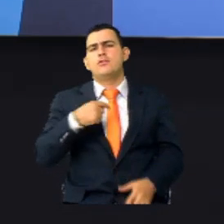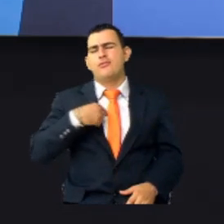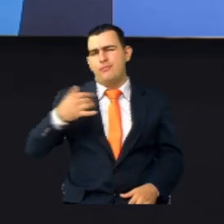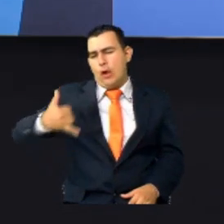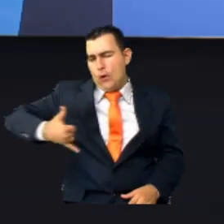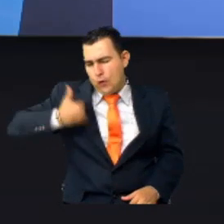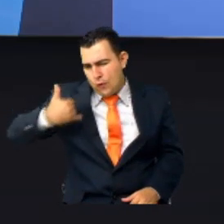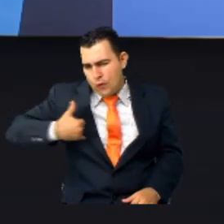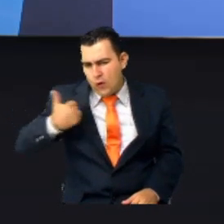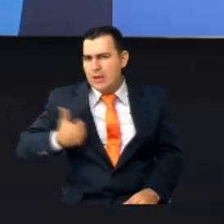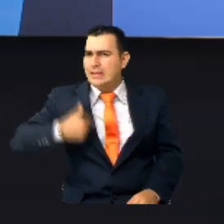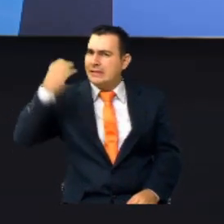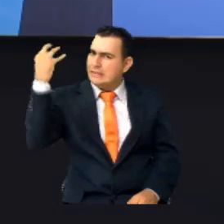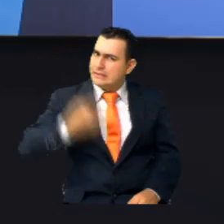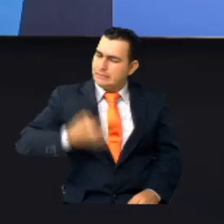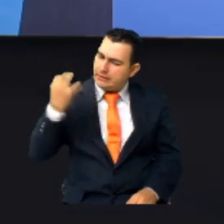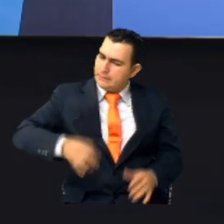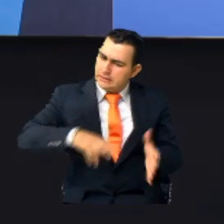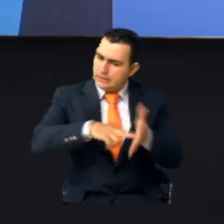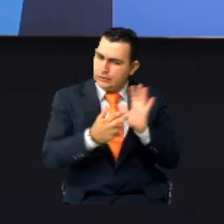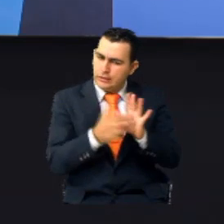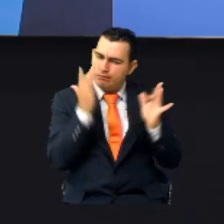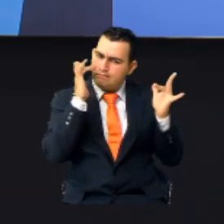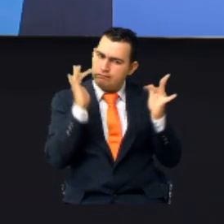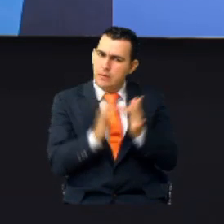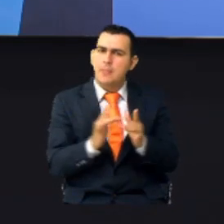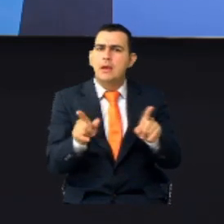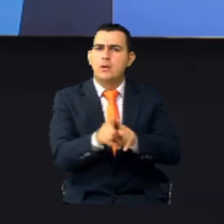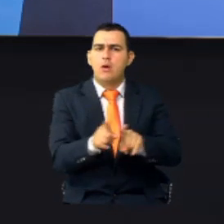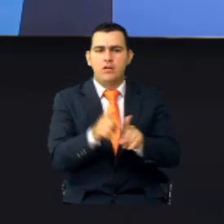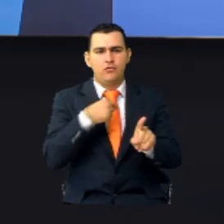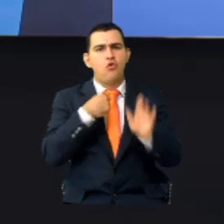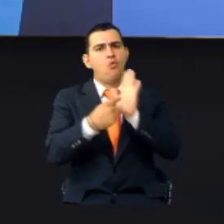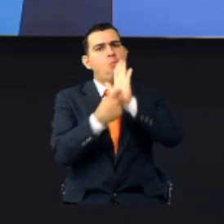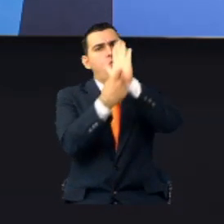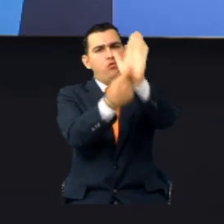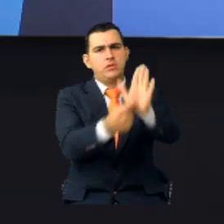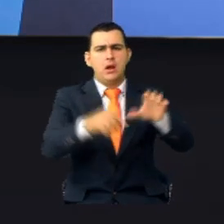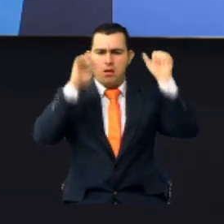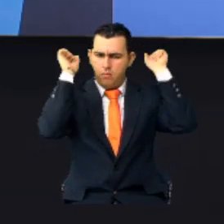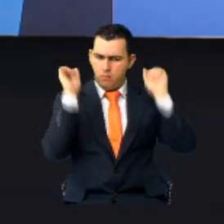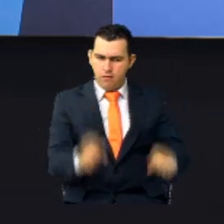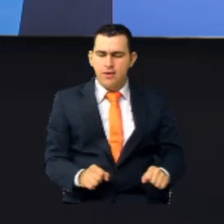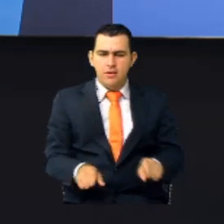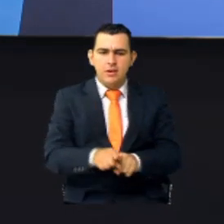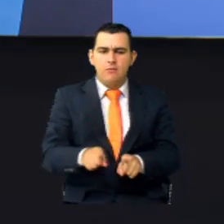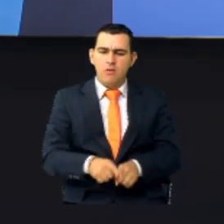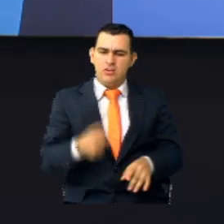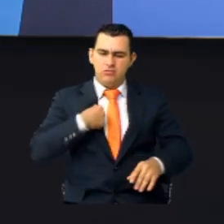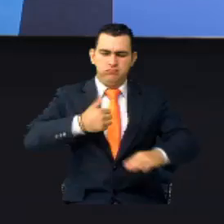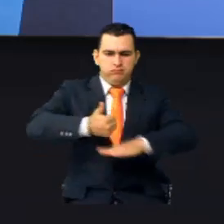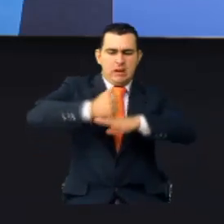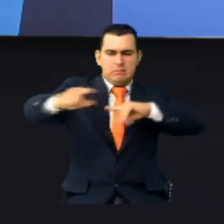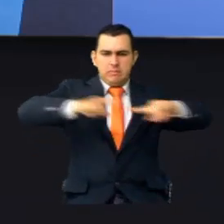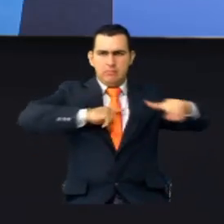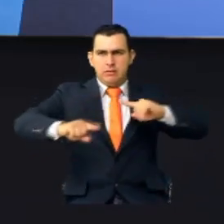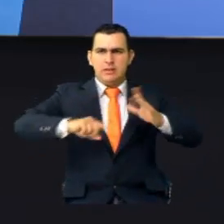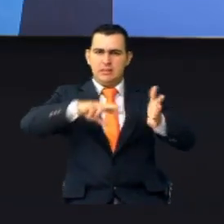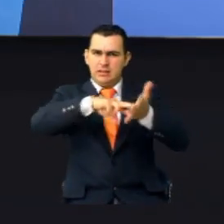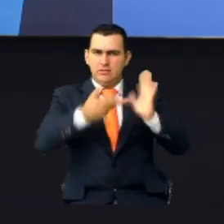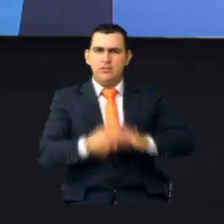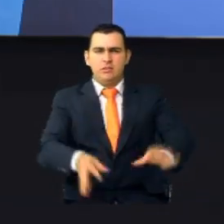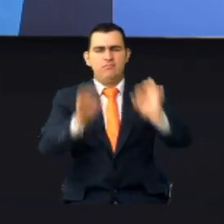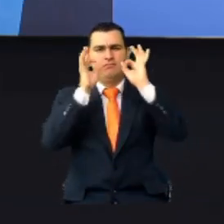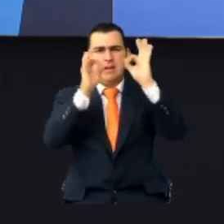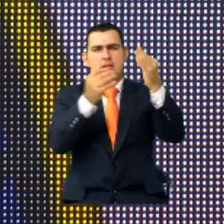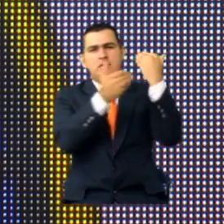que voy de la mano siempre con la tecnología y vamos a demostrar que podemos usarla de buena manera y va a ser una administración tecnológica, eficiente y